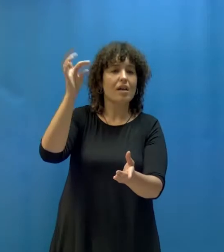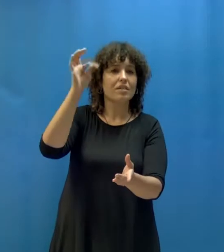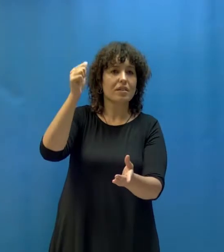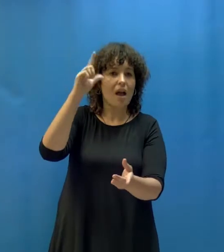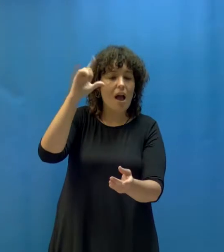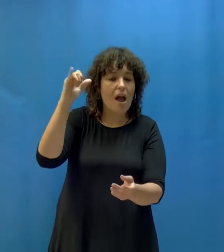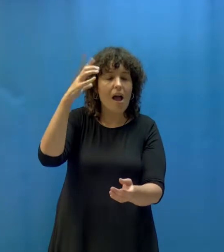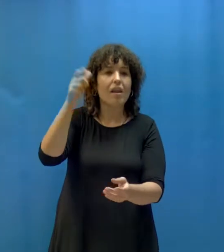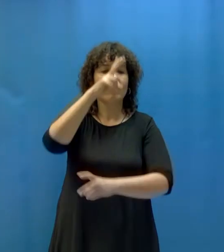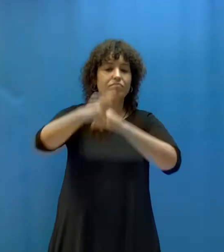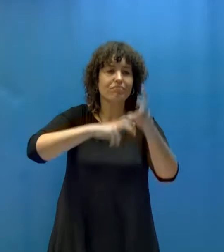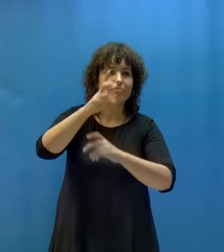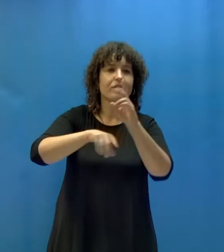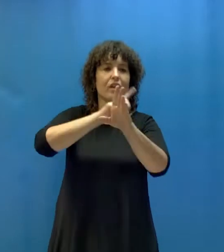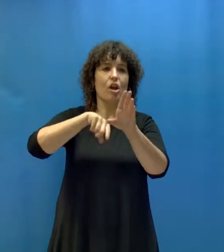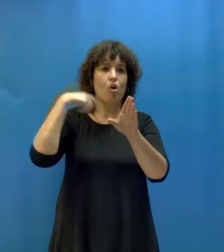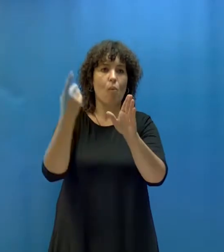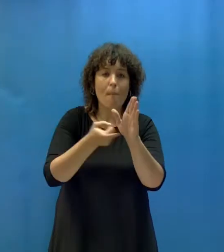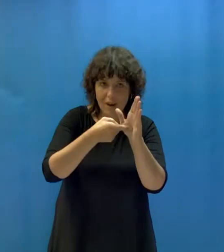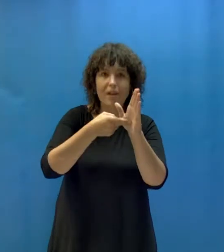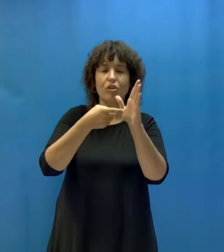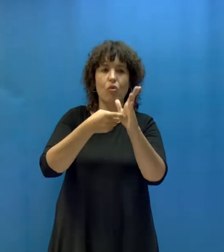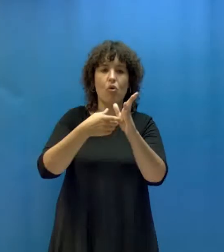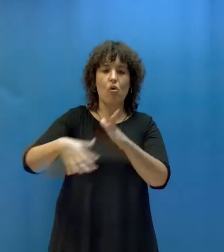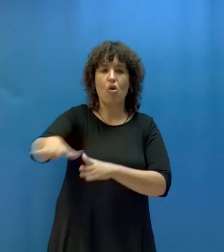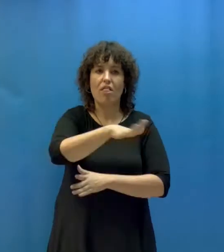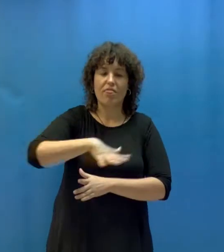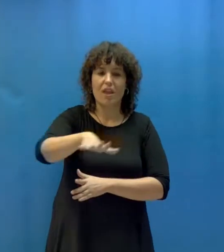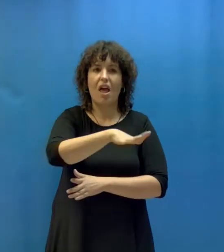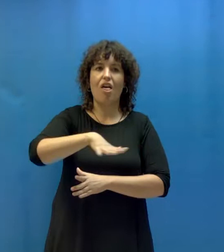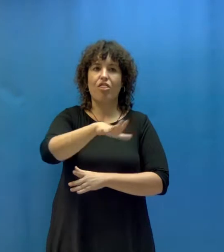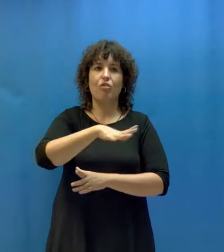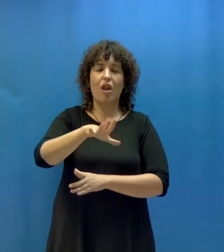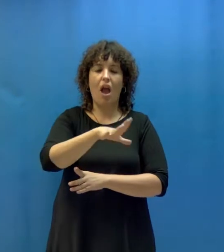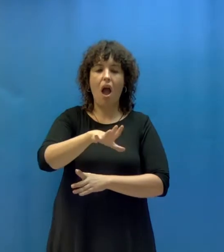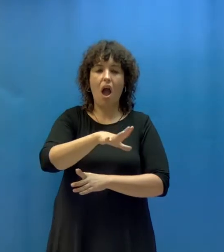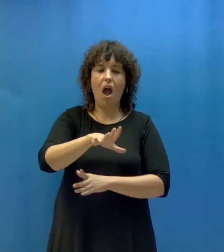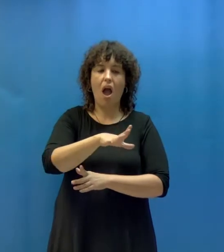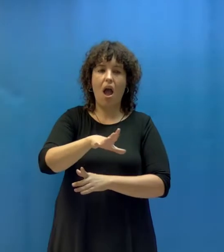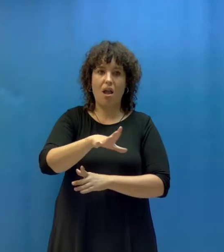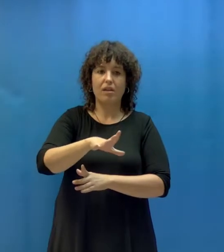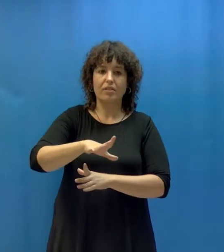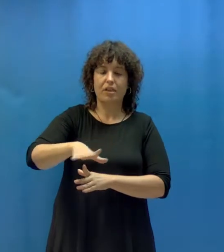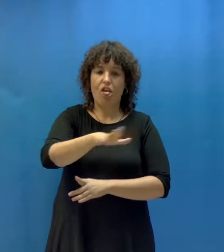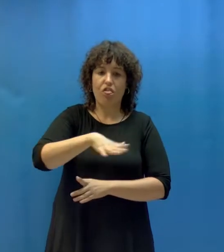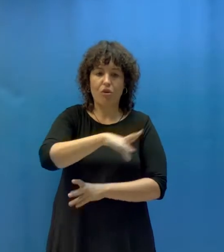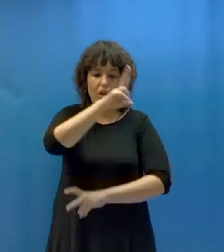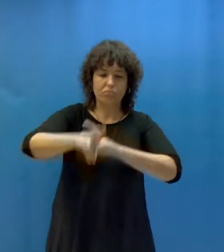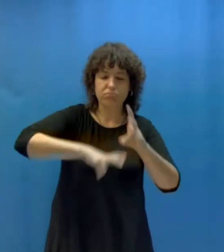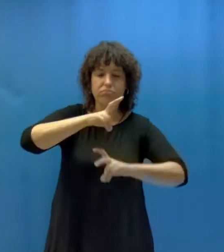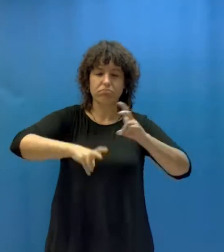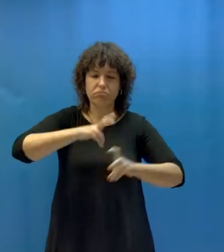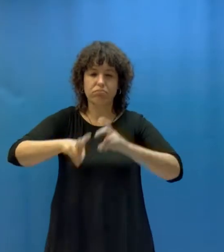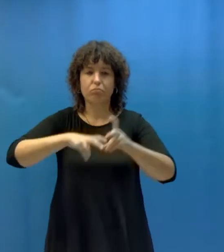a rehabilitar, remodelar y adecuar de manera integral el complejo polideportivo denominado Polideportivo Castalia, destinando los fondos